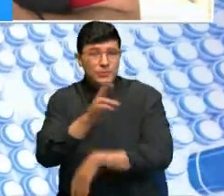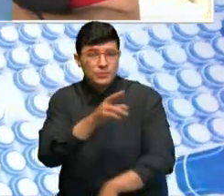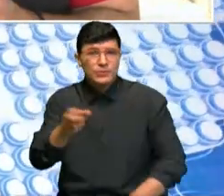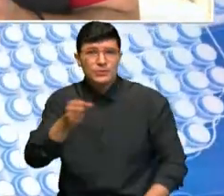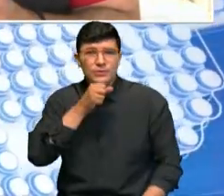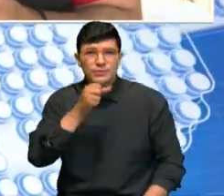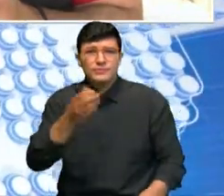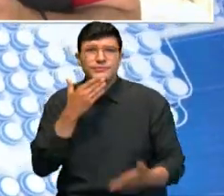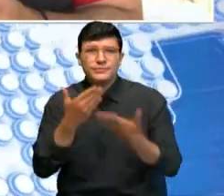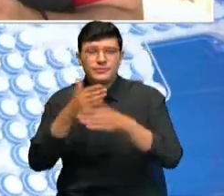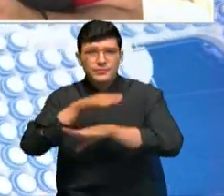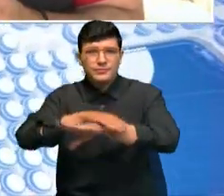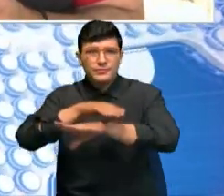más oriente noticias muy buenas tardes